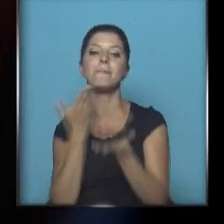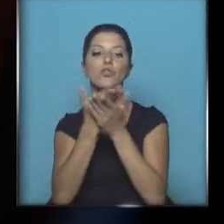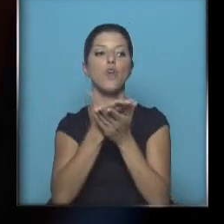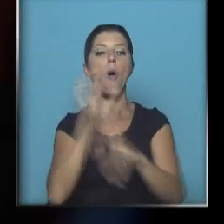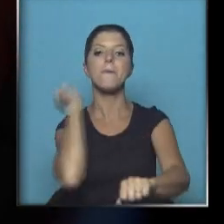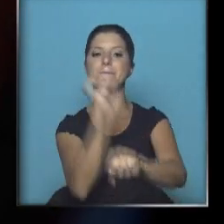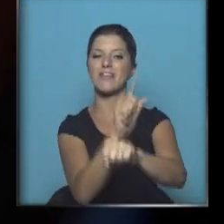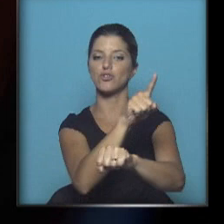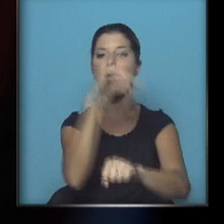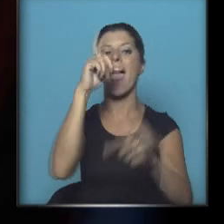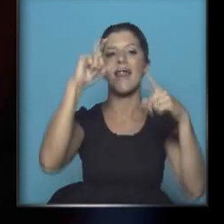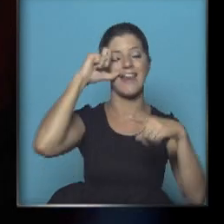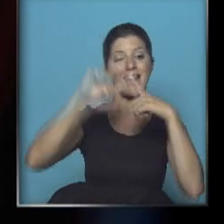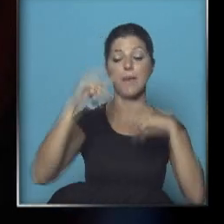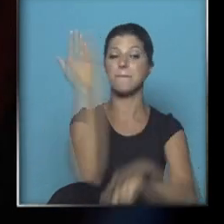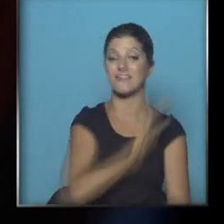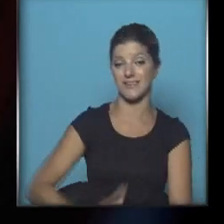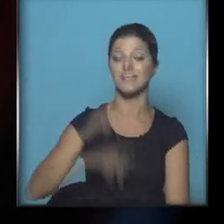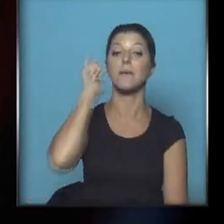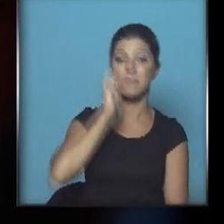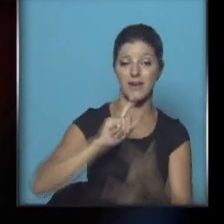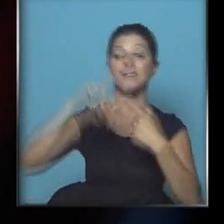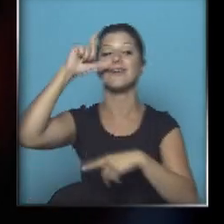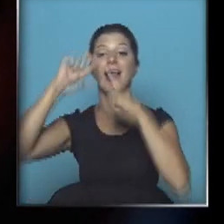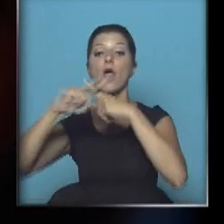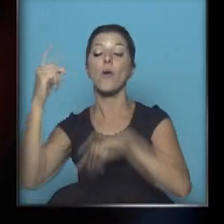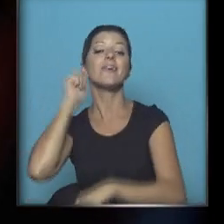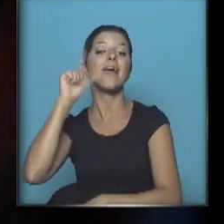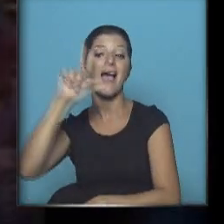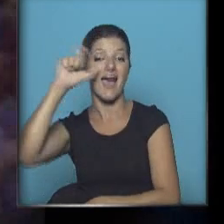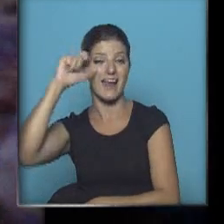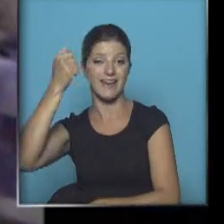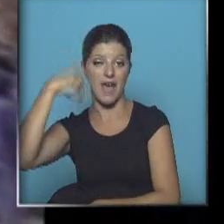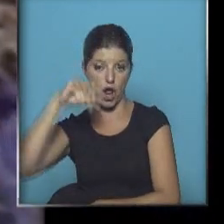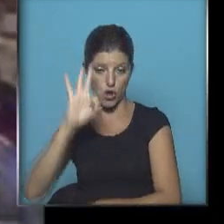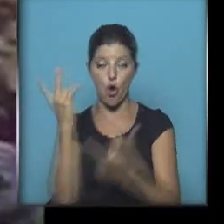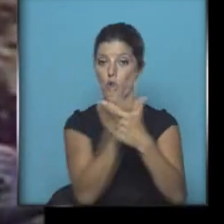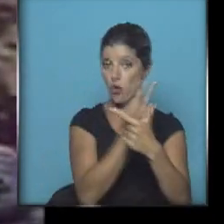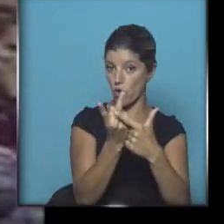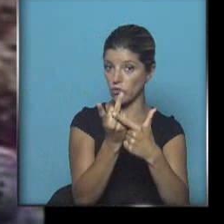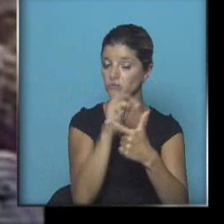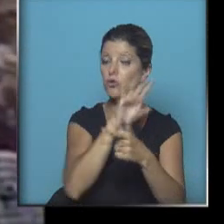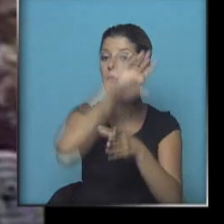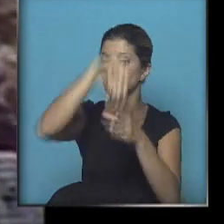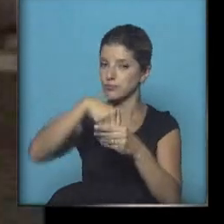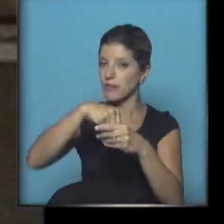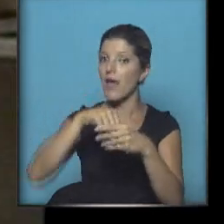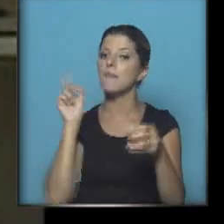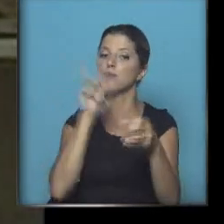expresidente Carlos Menem y del ex juez Juan José Galeano por su desempeño en la investigación del